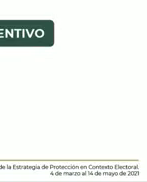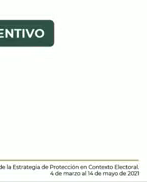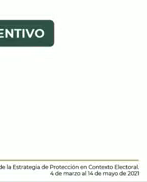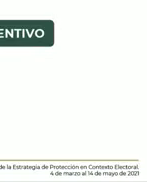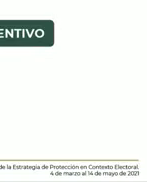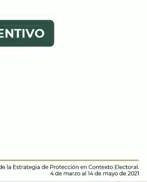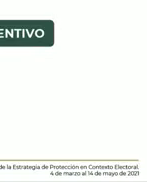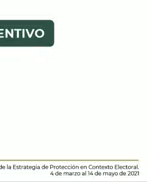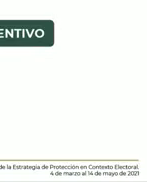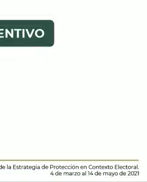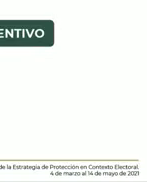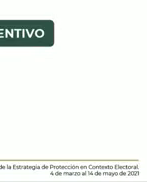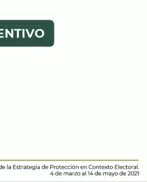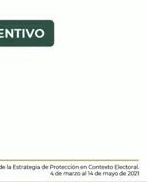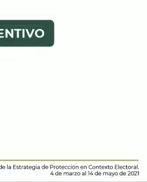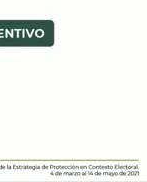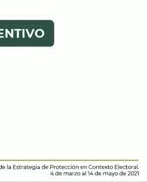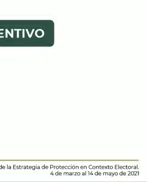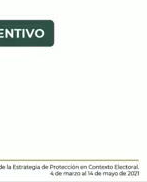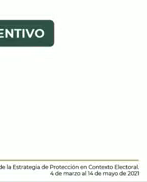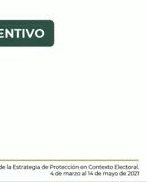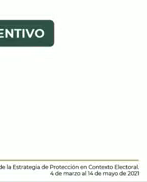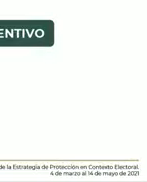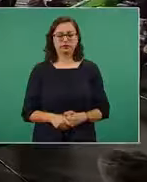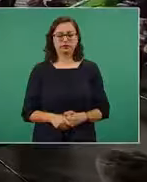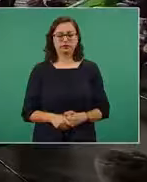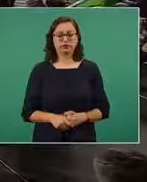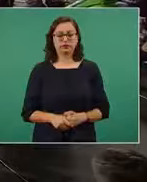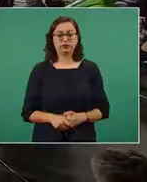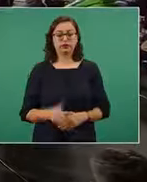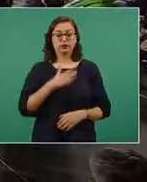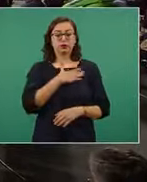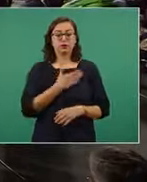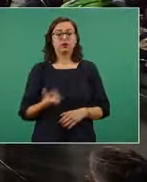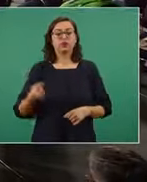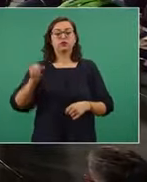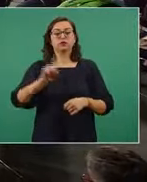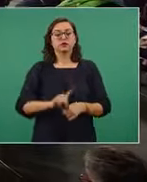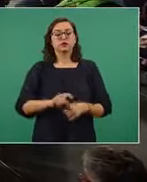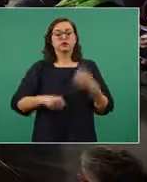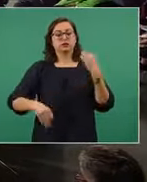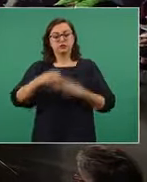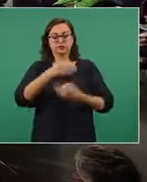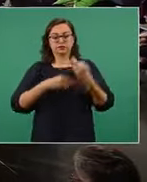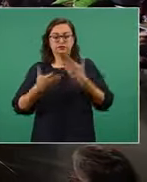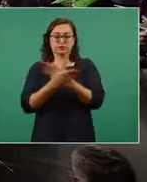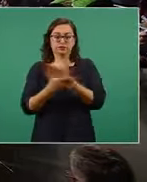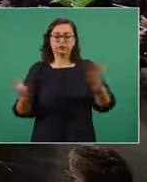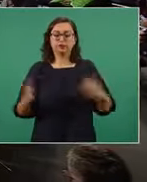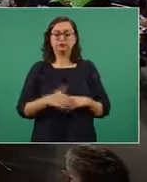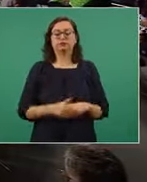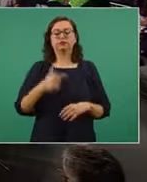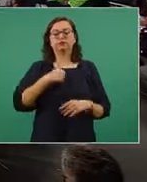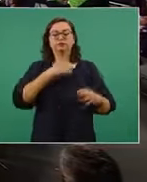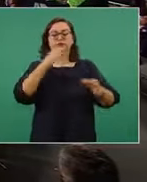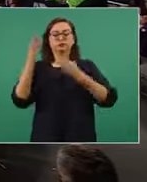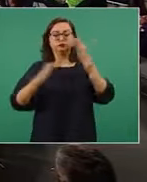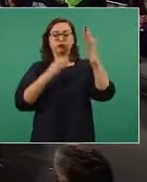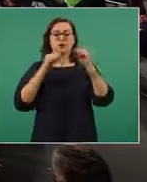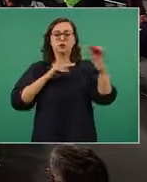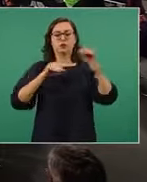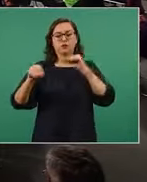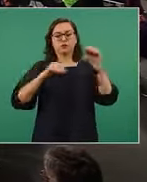Buenos días, señor presidente. Buenos días a todos los presentes. Soy Elidette Fernández, de Noticias del Movimiento Conciencia,